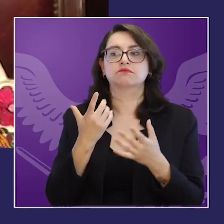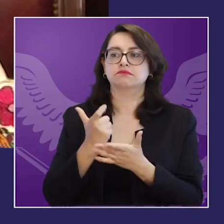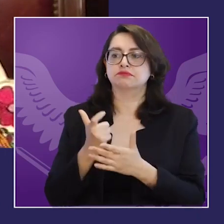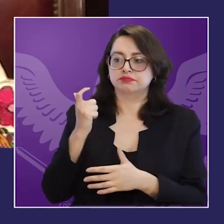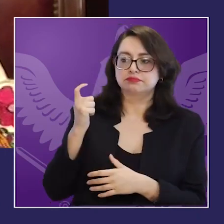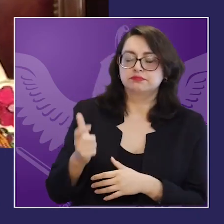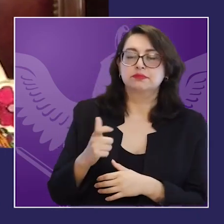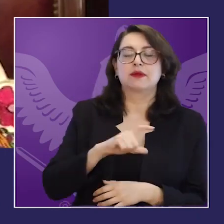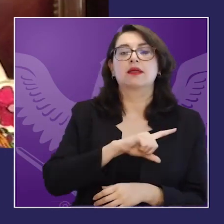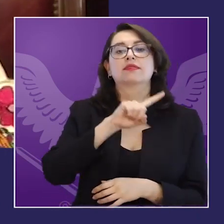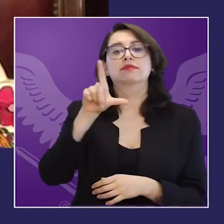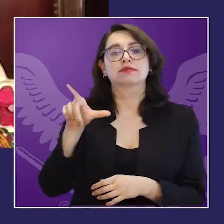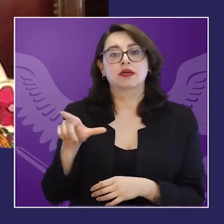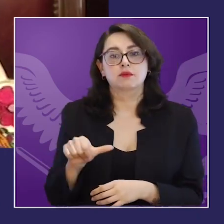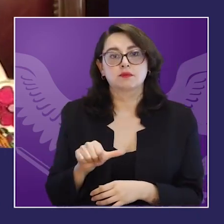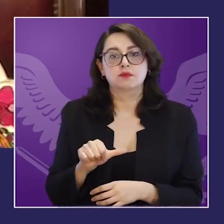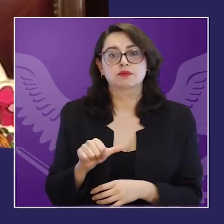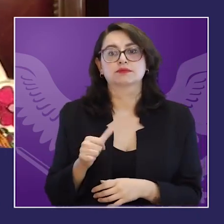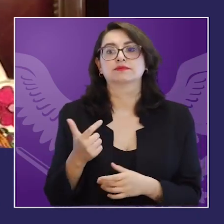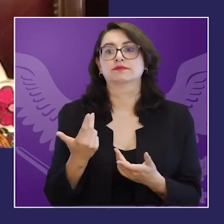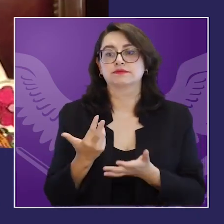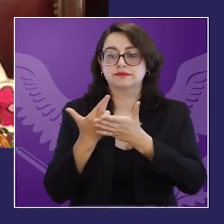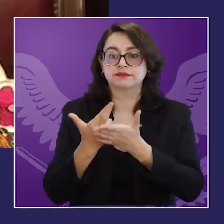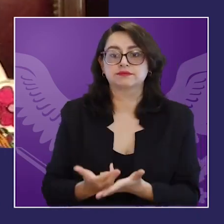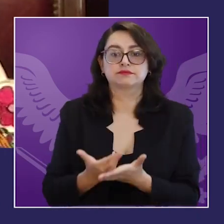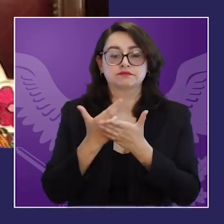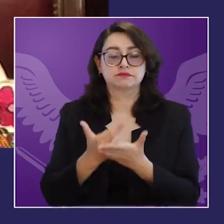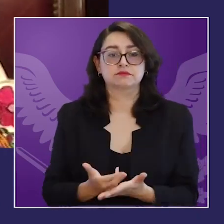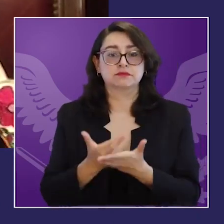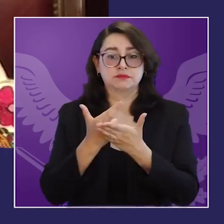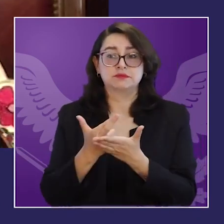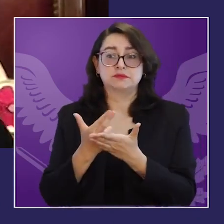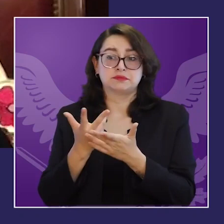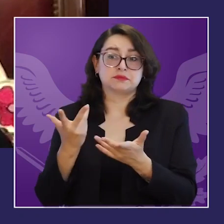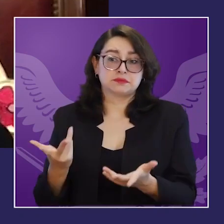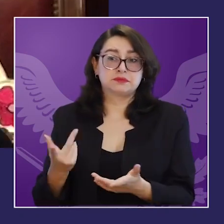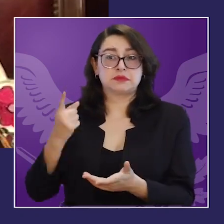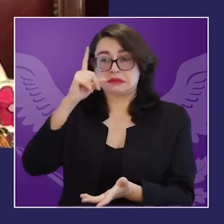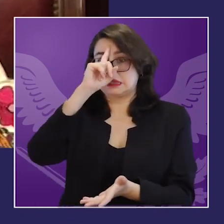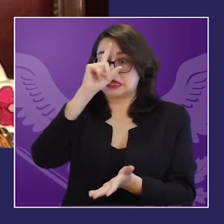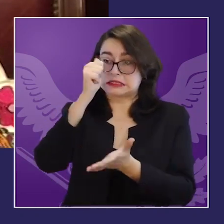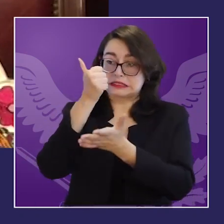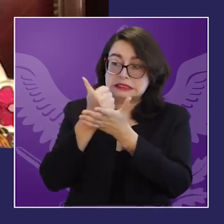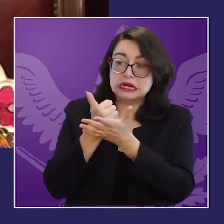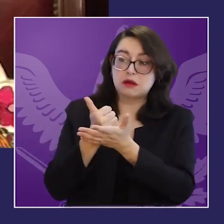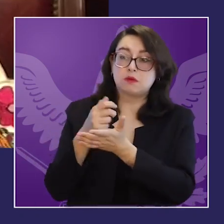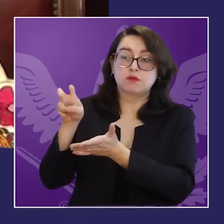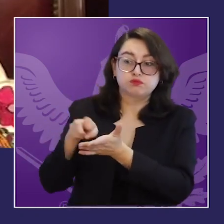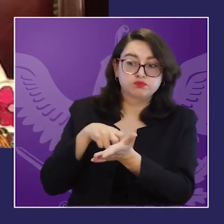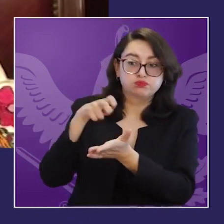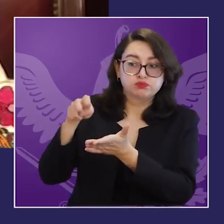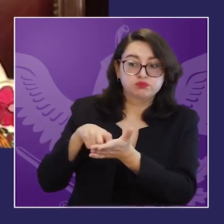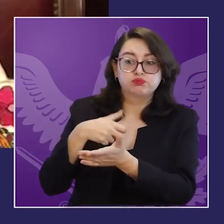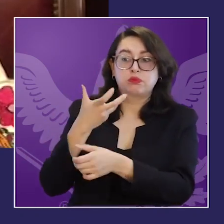Después, en términos de rehabilitación, que sería como reparar las secuelas que tiene